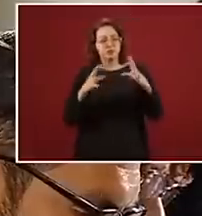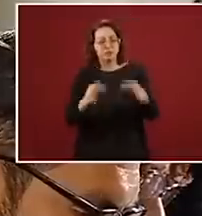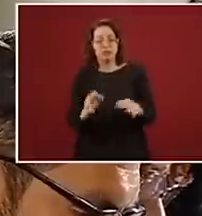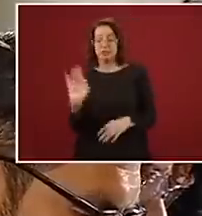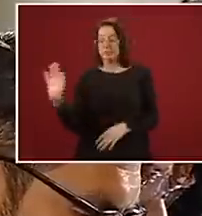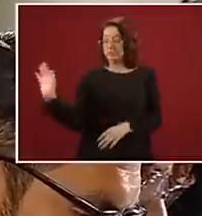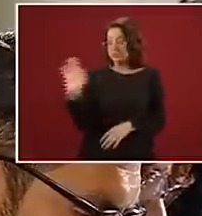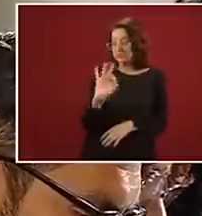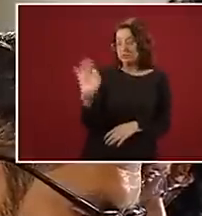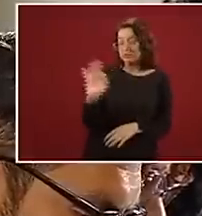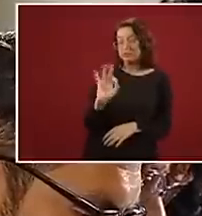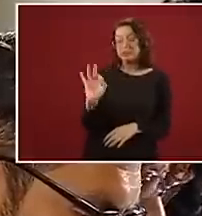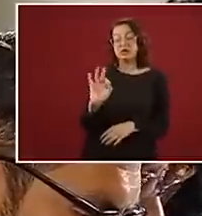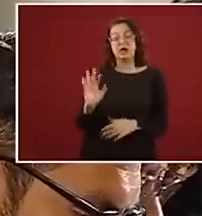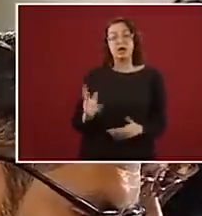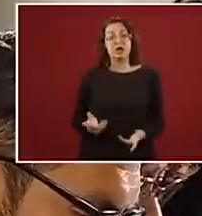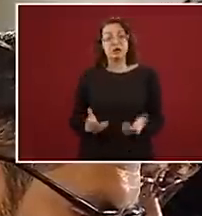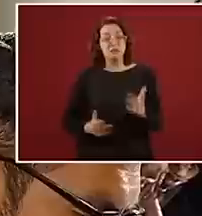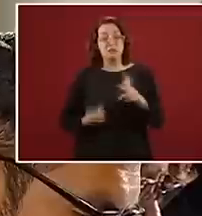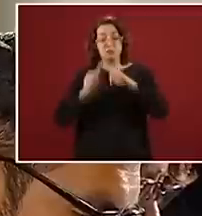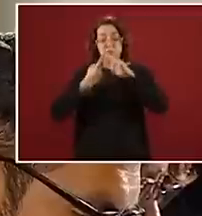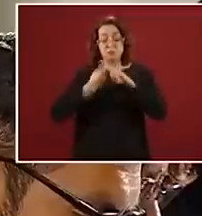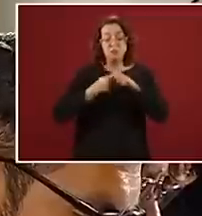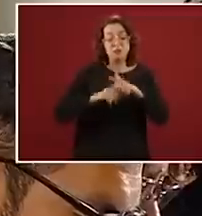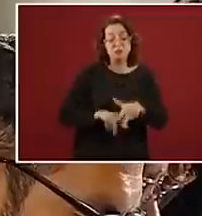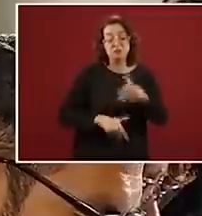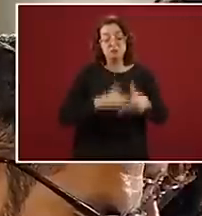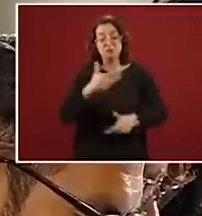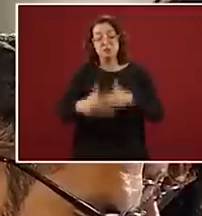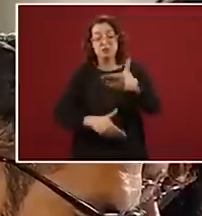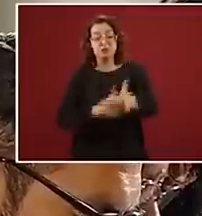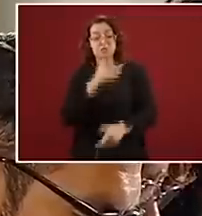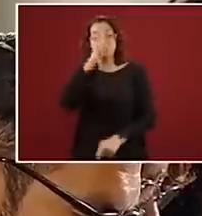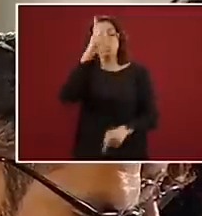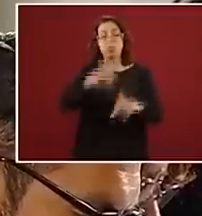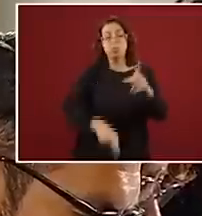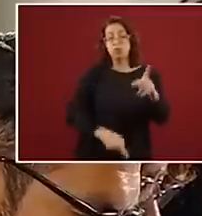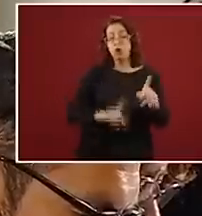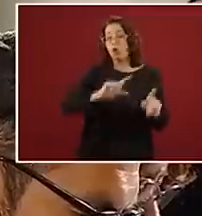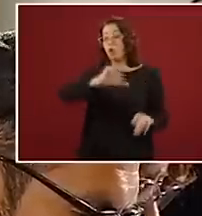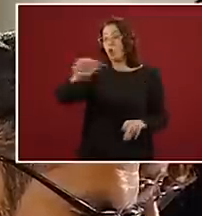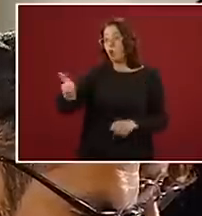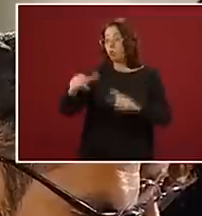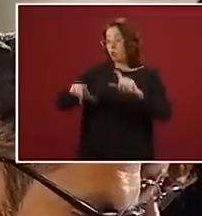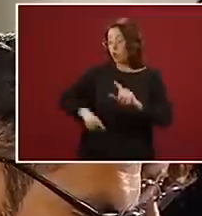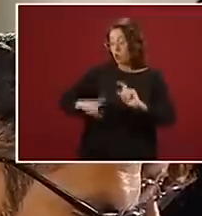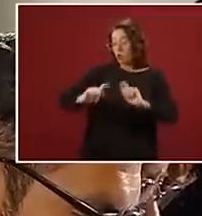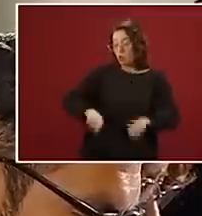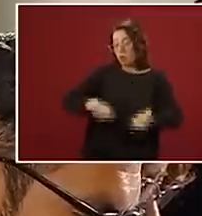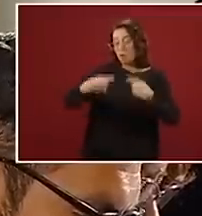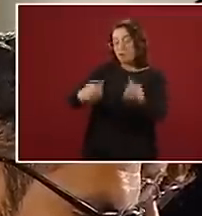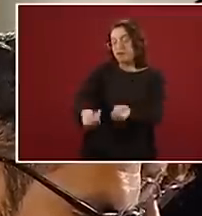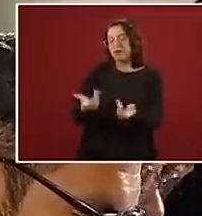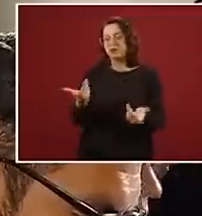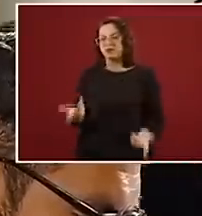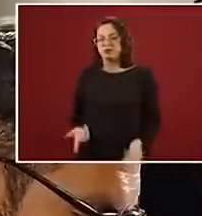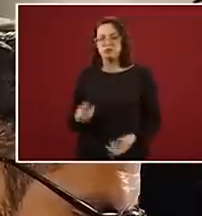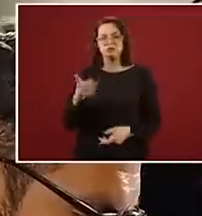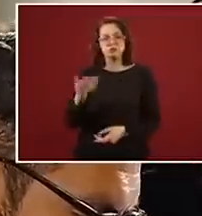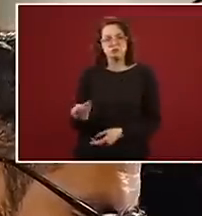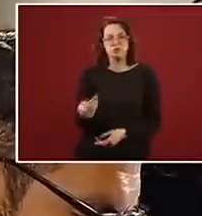dicho sus frases, el que mucho abarca, poco aprieta, calculando su tiempo, su esfuerzo y